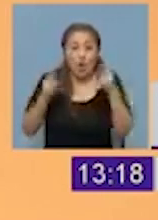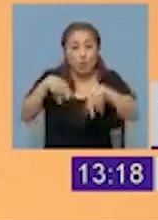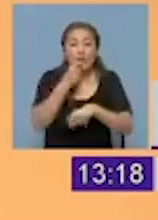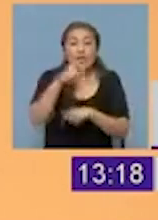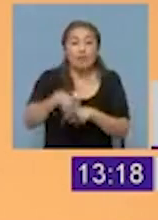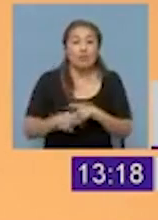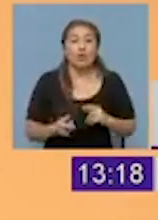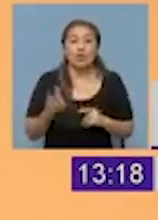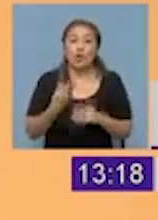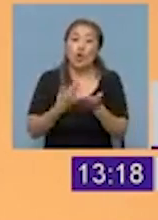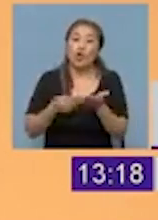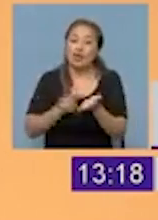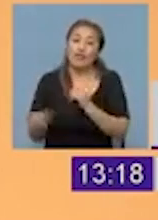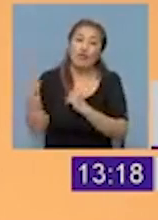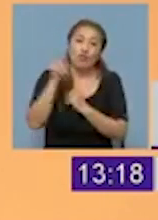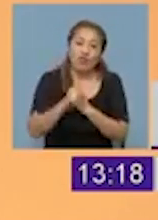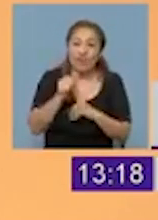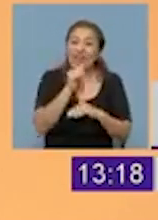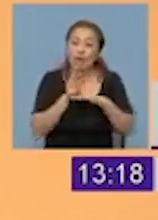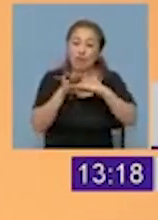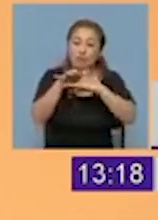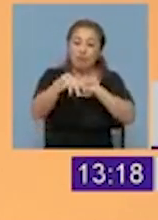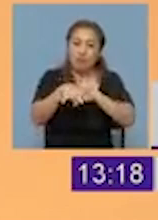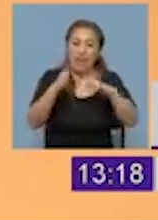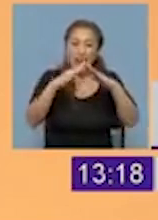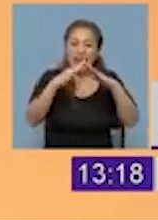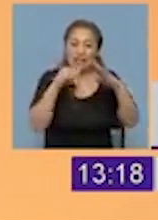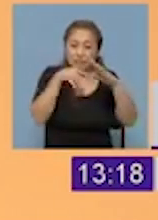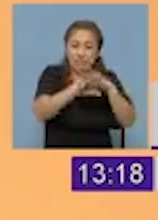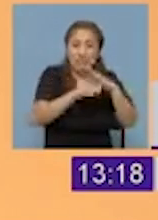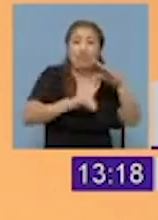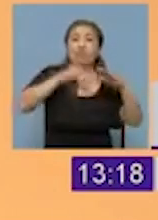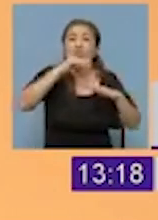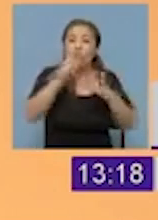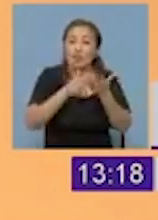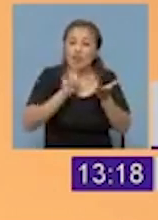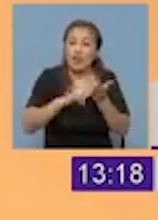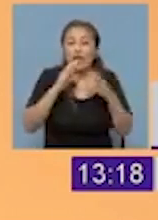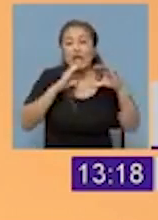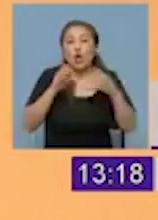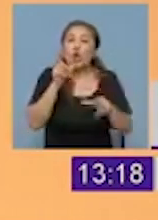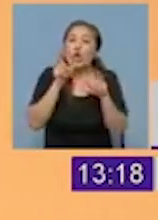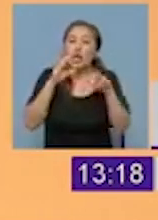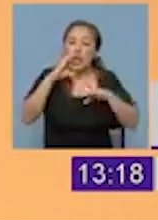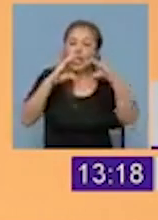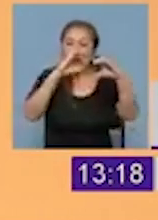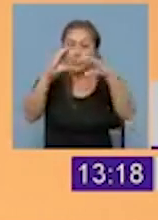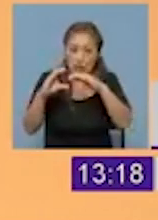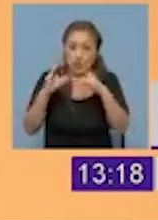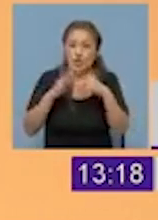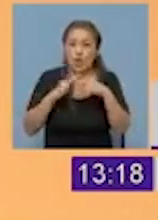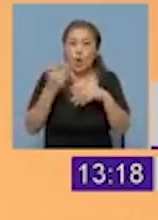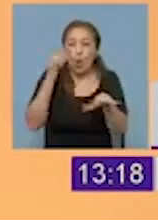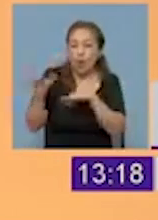ejemplo si volvería a pasar una inundación en el nivel de construcción que tienen con ladrillo con estructura antisísmica